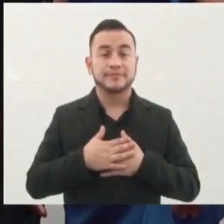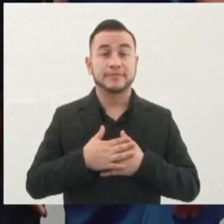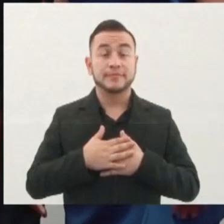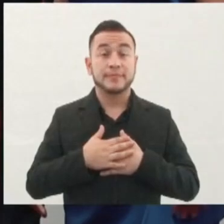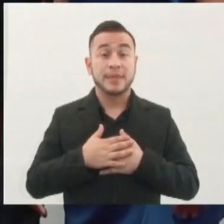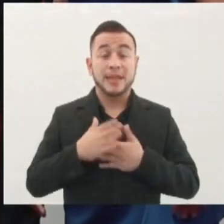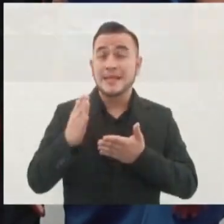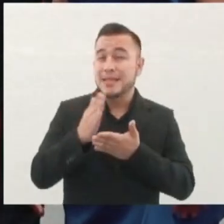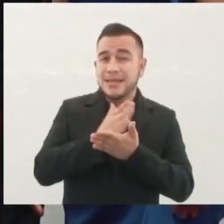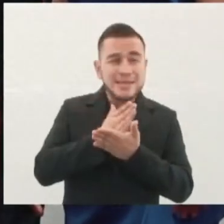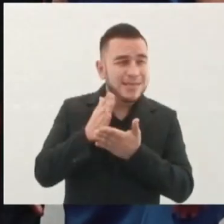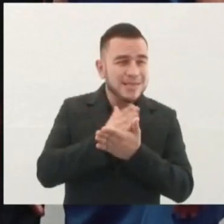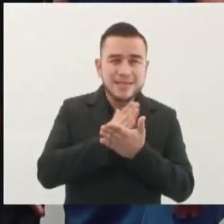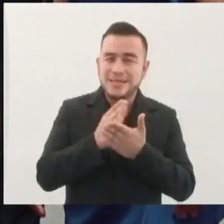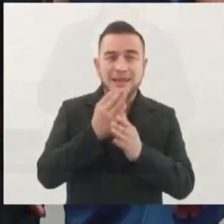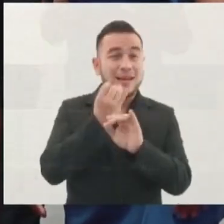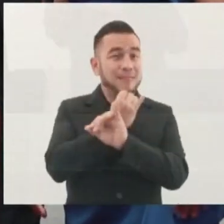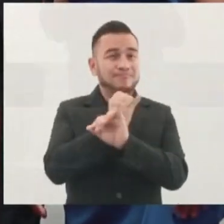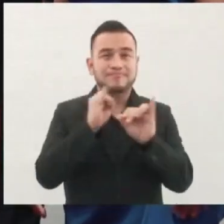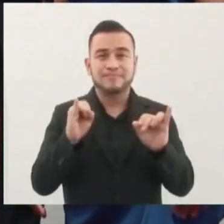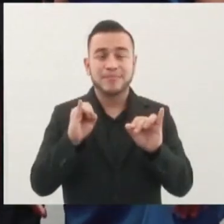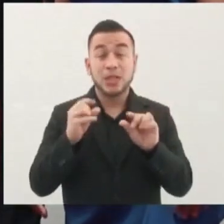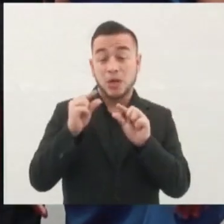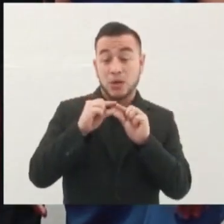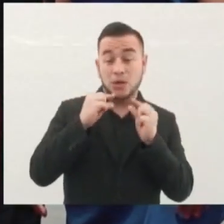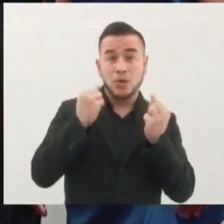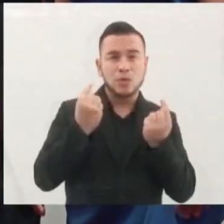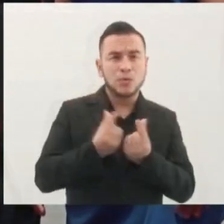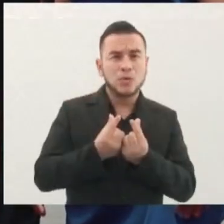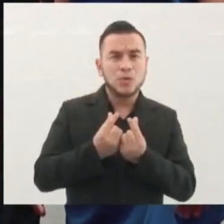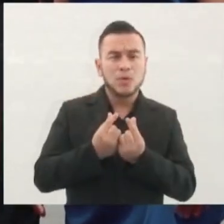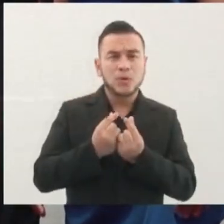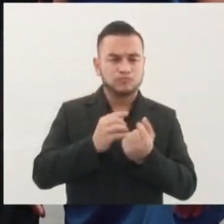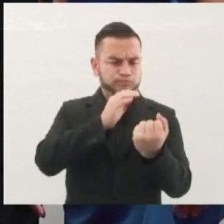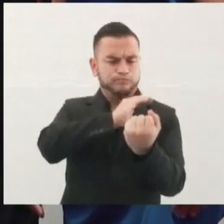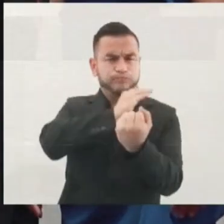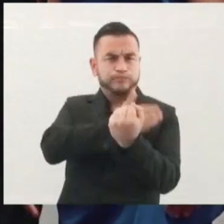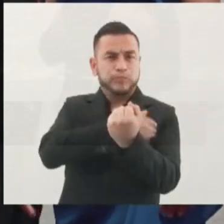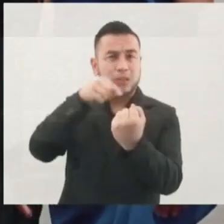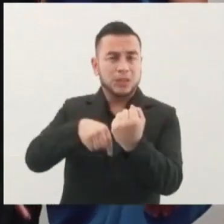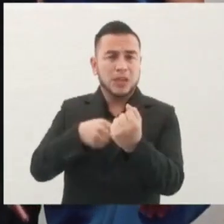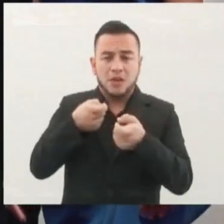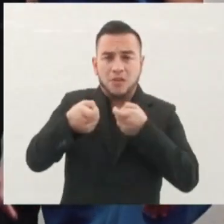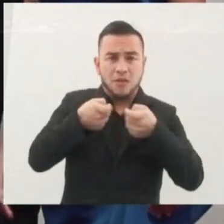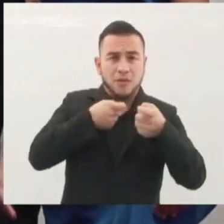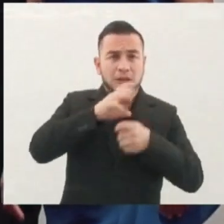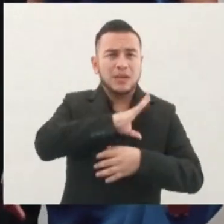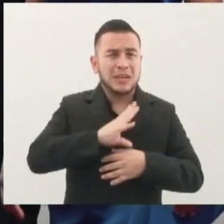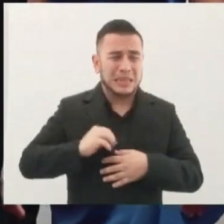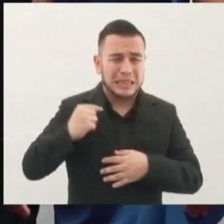No somos independientes de los grupos de poder que han gobernado nuestro país desde